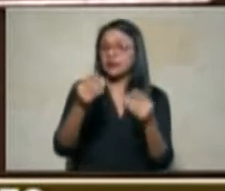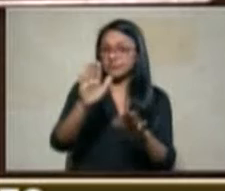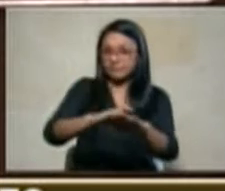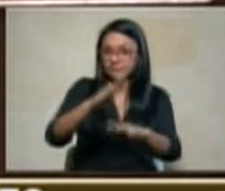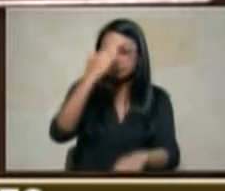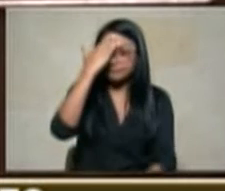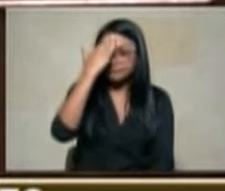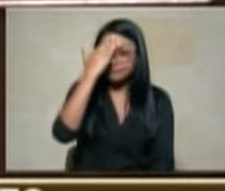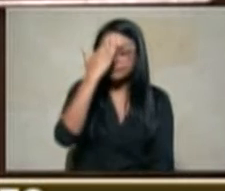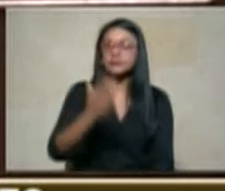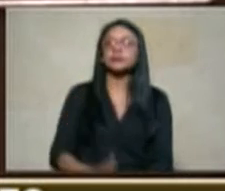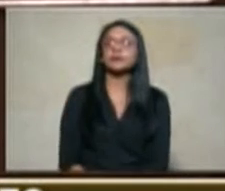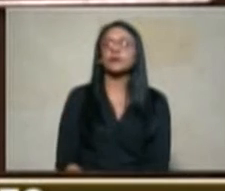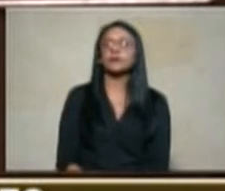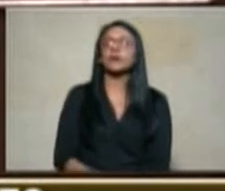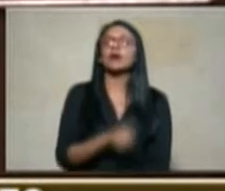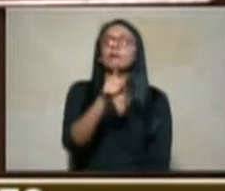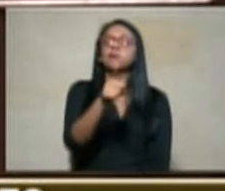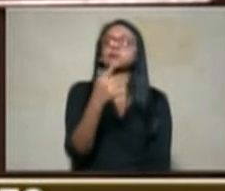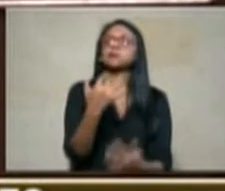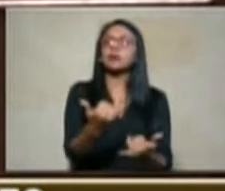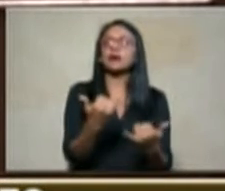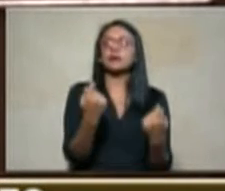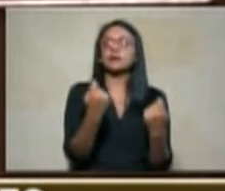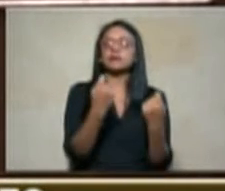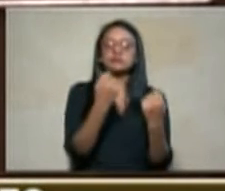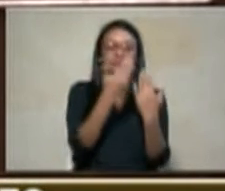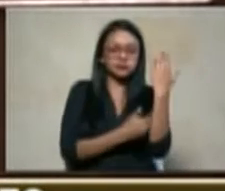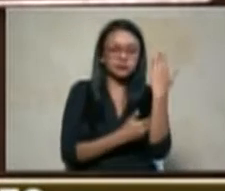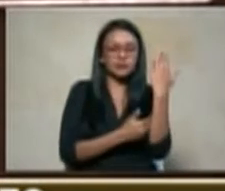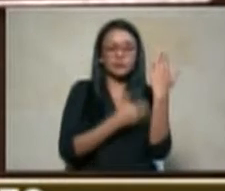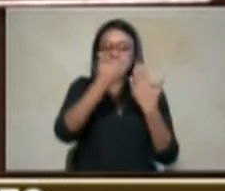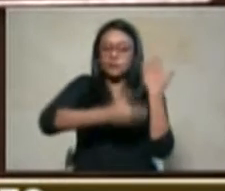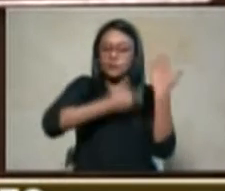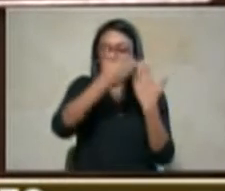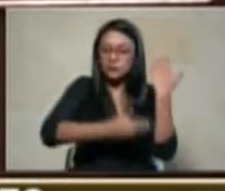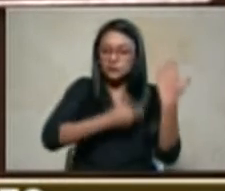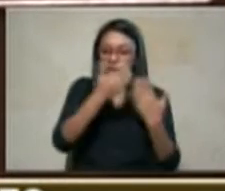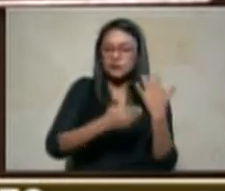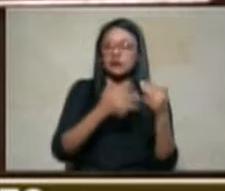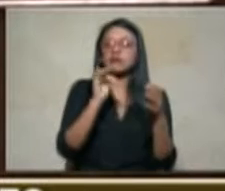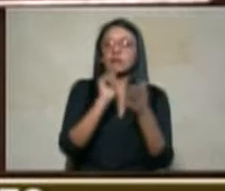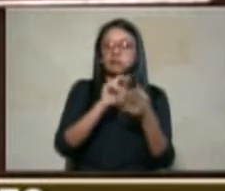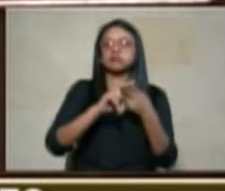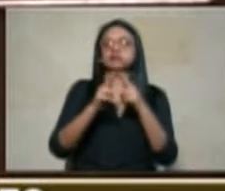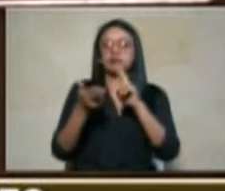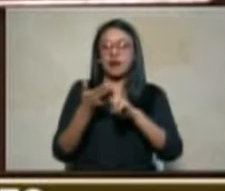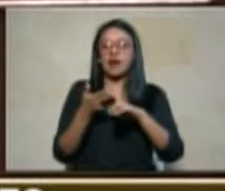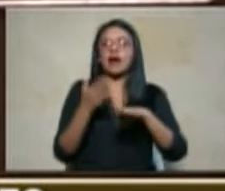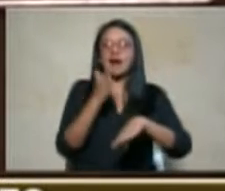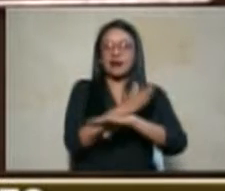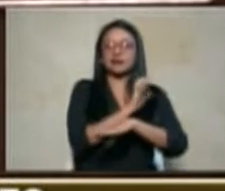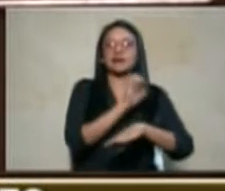sepa. Eso quedó en el marco probatorio del proceso y desvirtuó el contexto que la unidad había